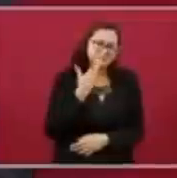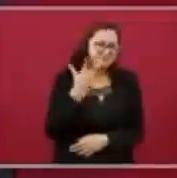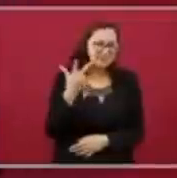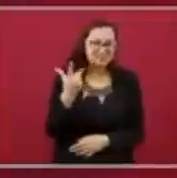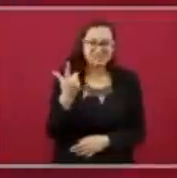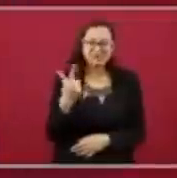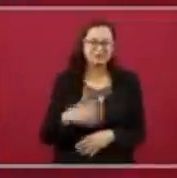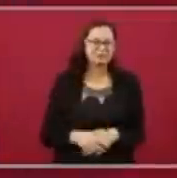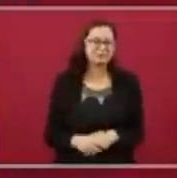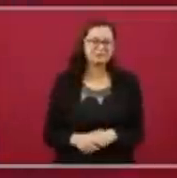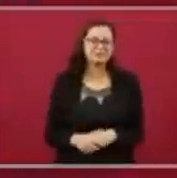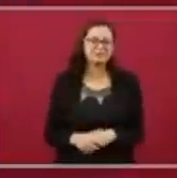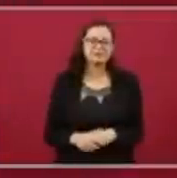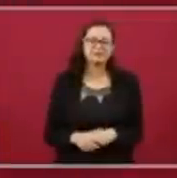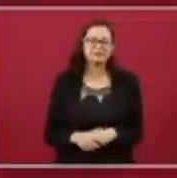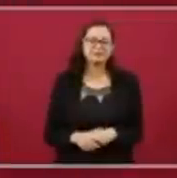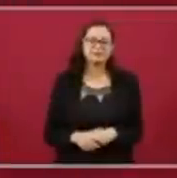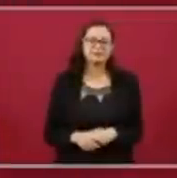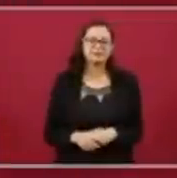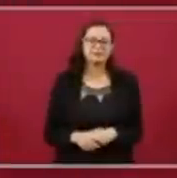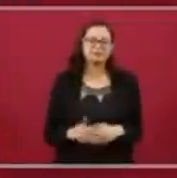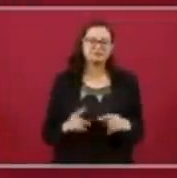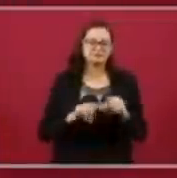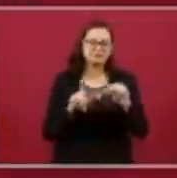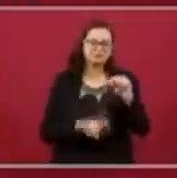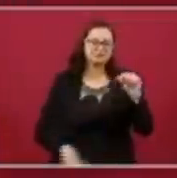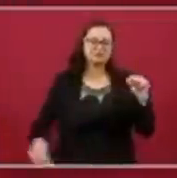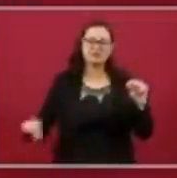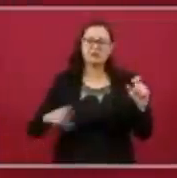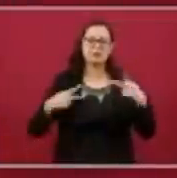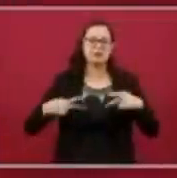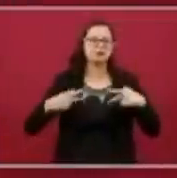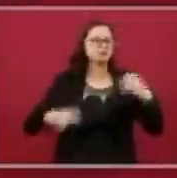para garantizar la seguridad pública.